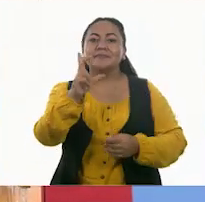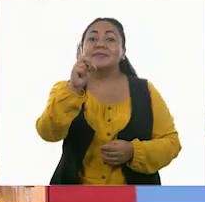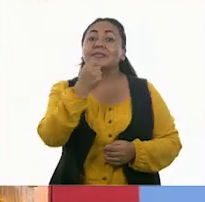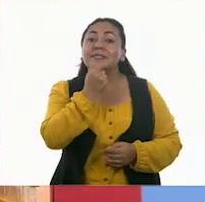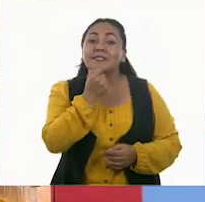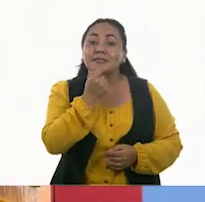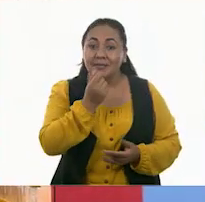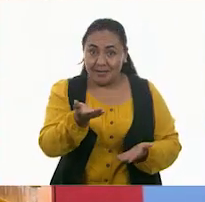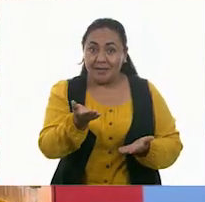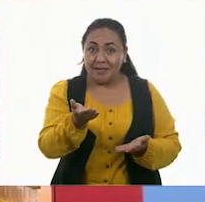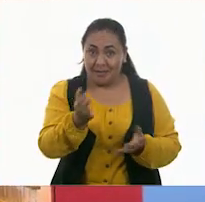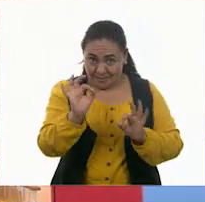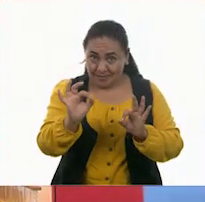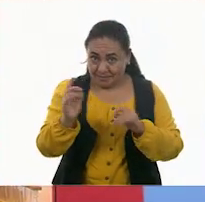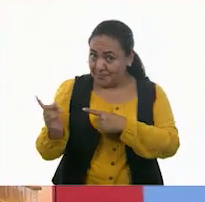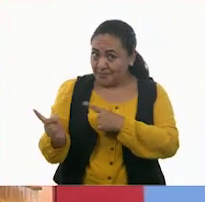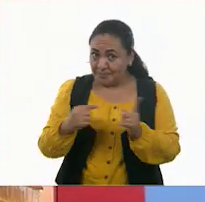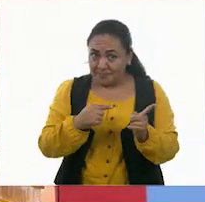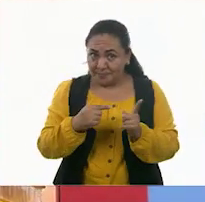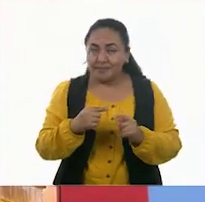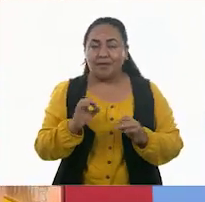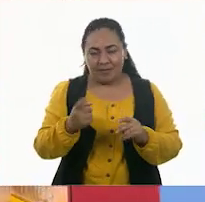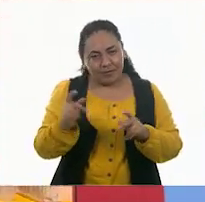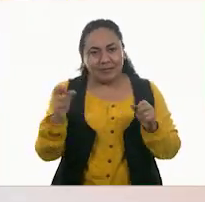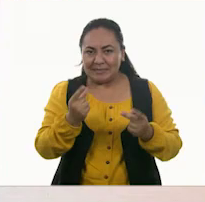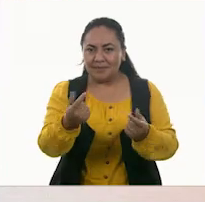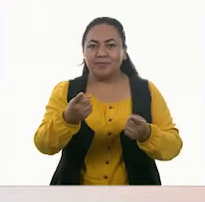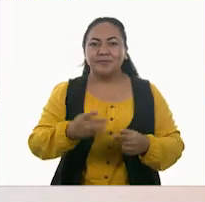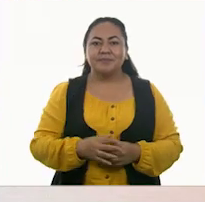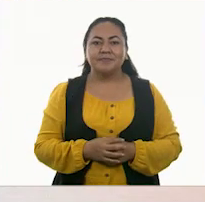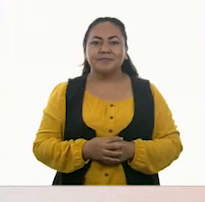segundos. ¿Estás listo? Corriendo. Vámonos.